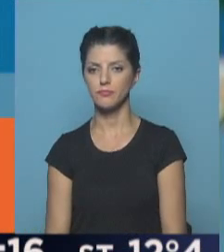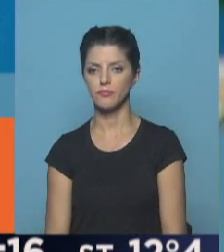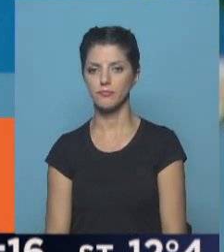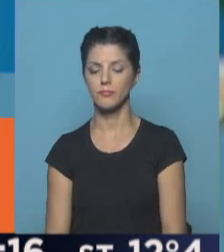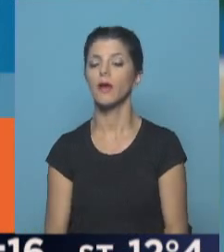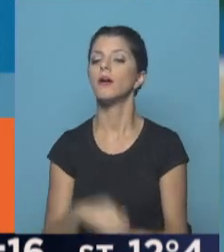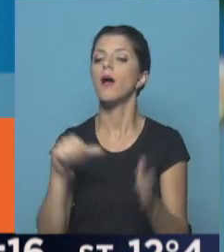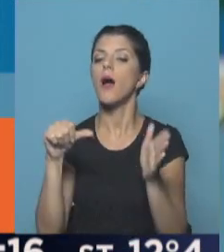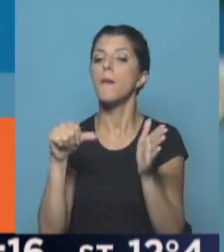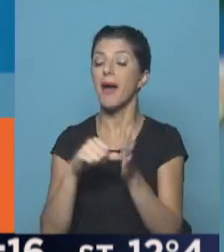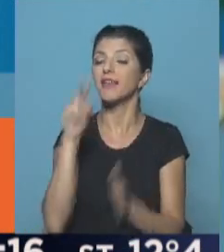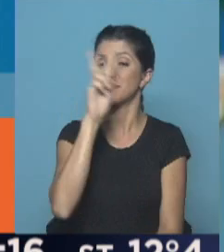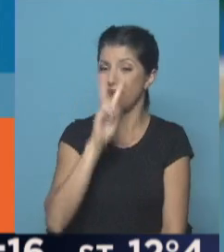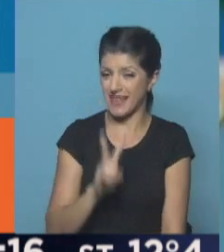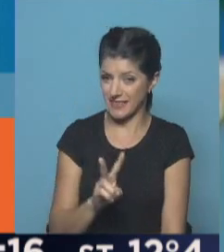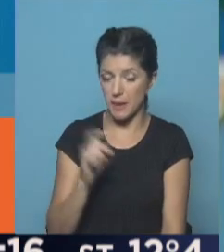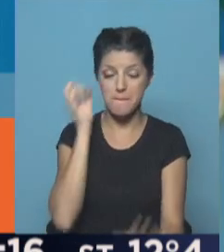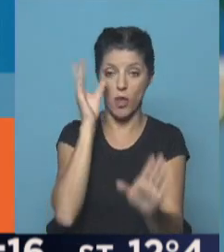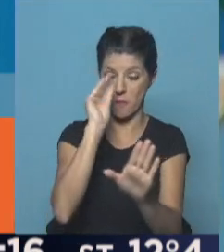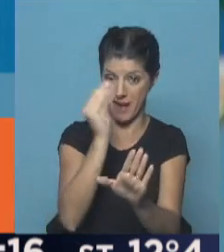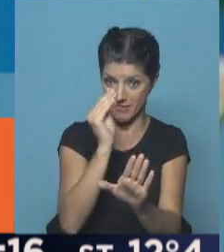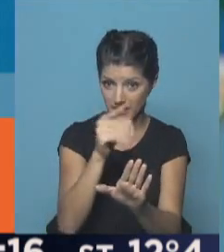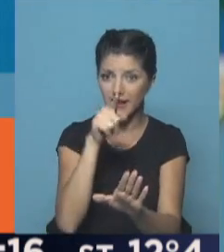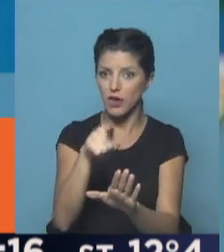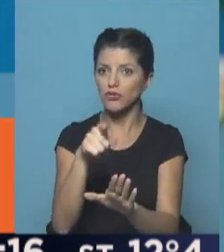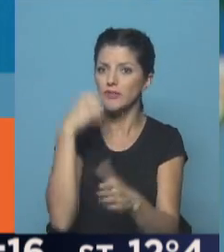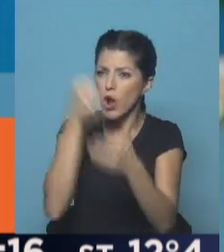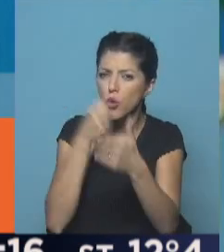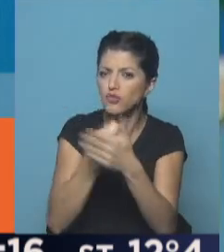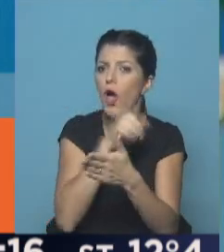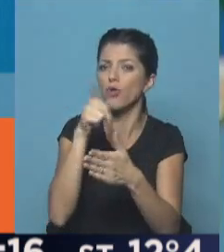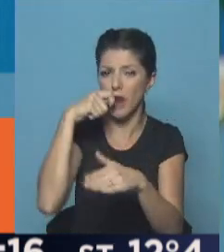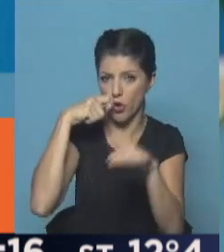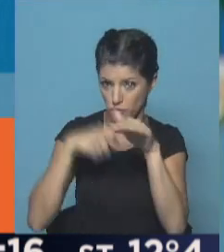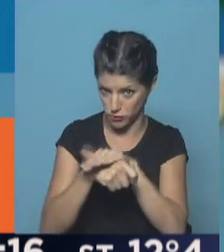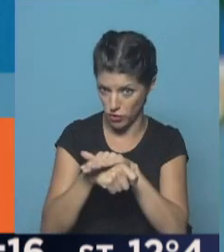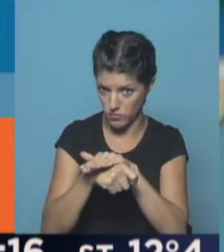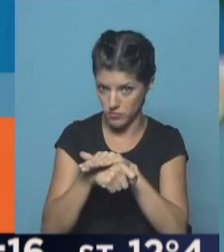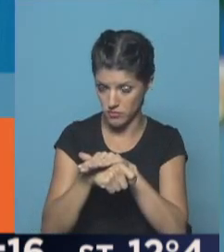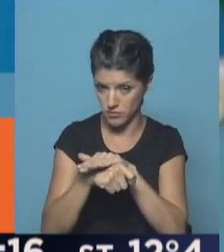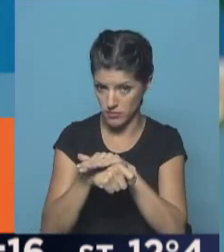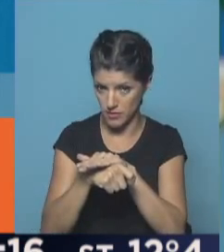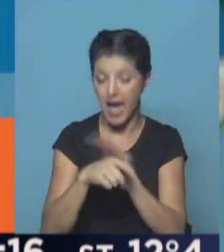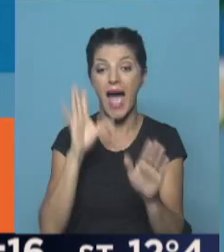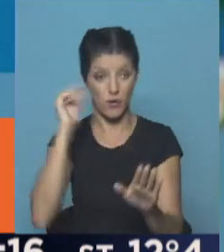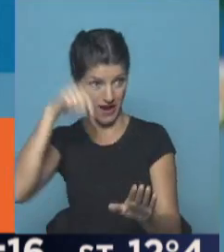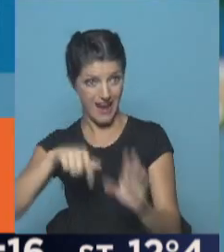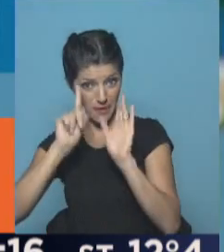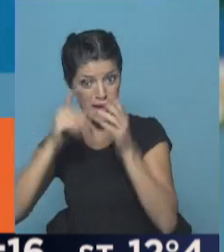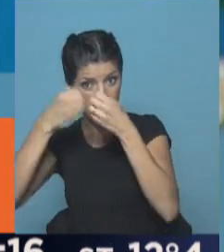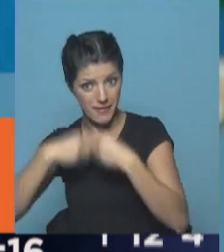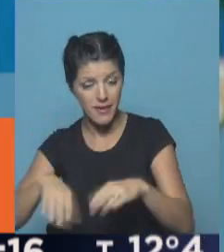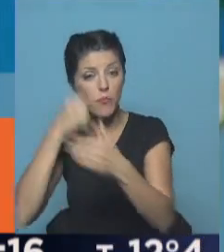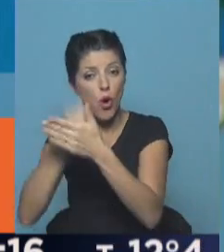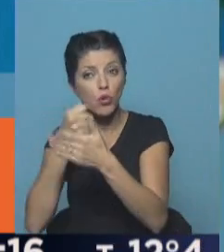a fondo, de raíz, la lucha contra la corrupción. Algo que hemos comenzado en la Argentina,